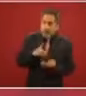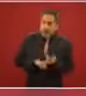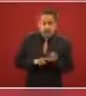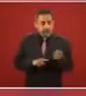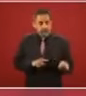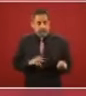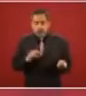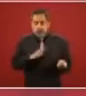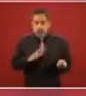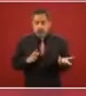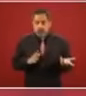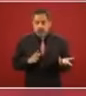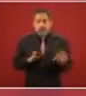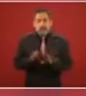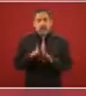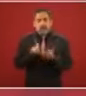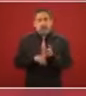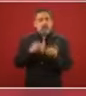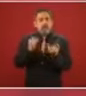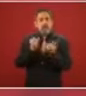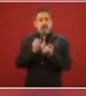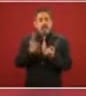sucursales bancarias. Es como lo del internet,